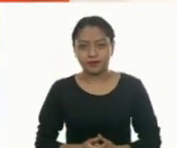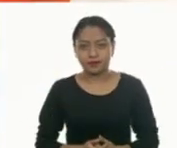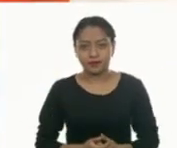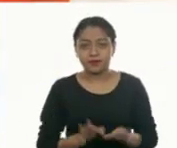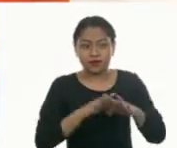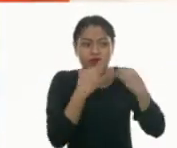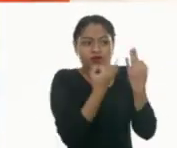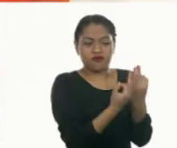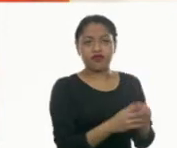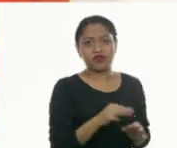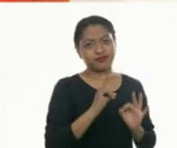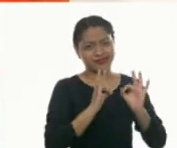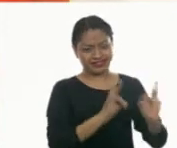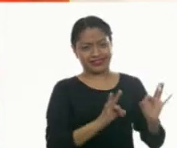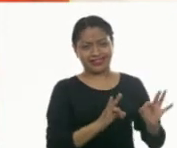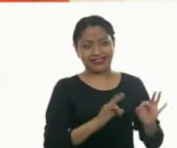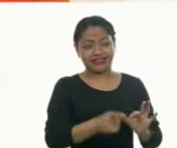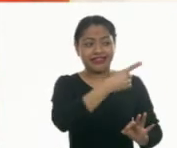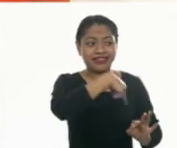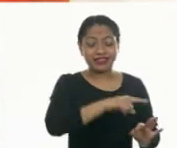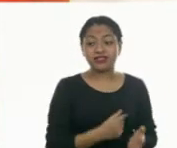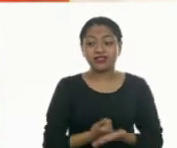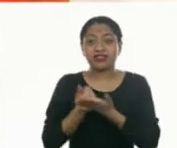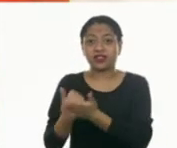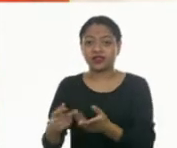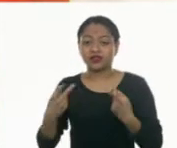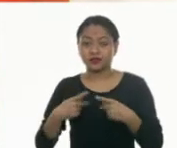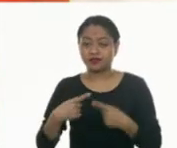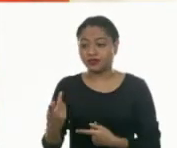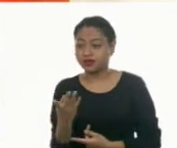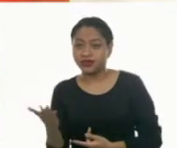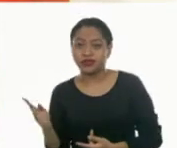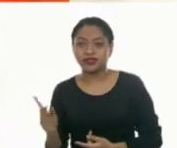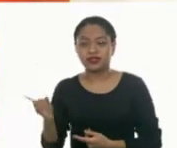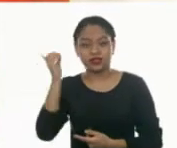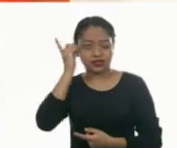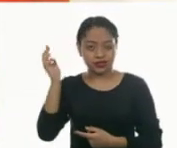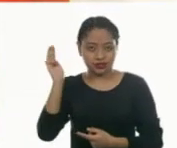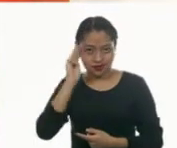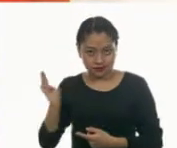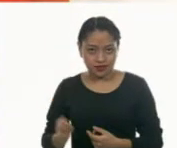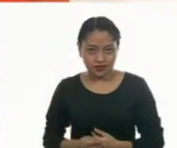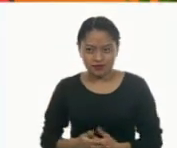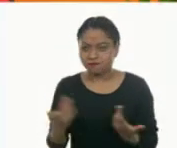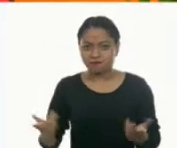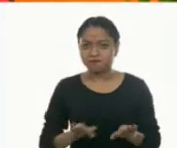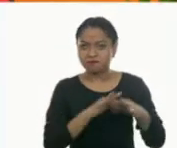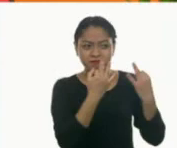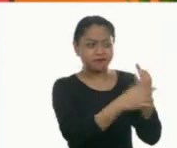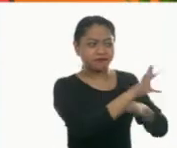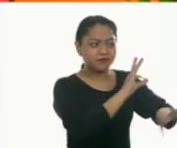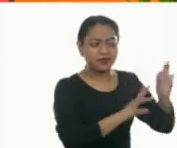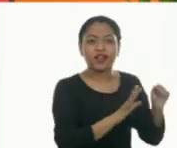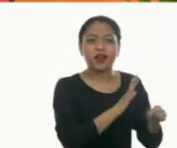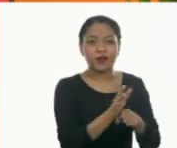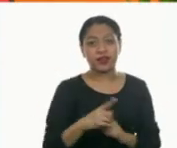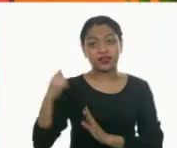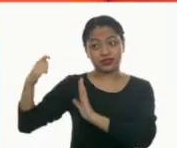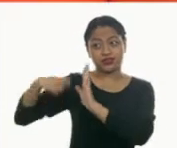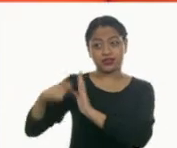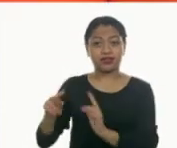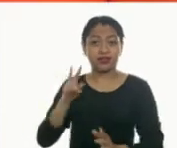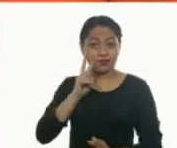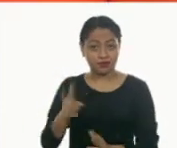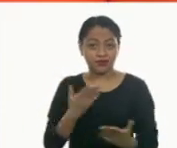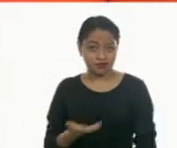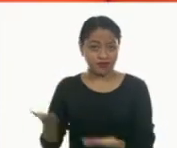muy eficaces para personas con discapacidad intelectual, ¿sí? Vamos a ver en los siguientes videos que